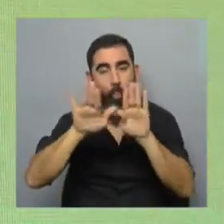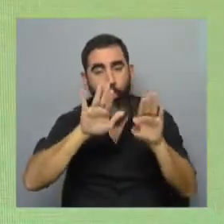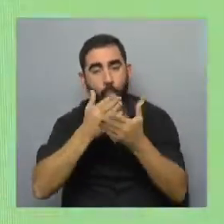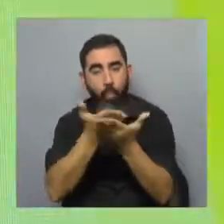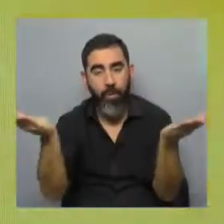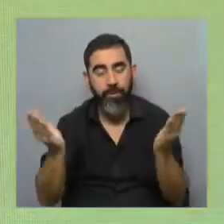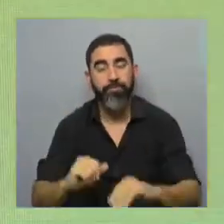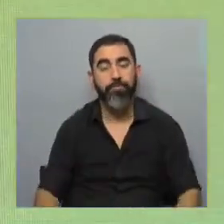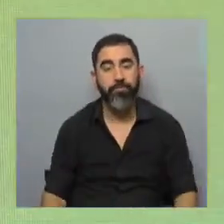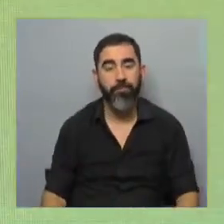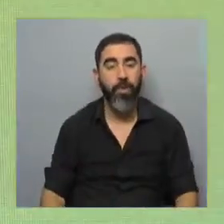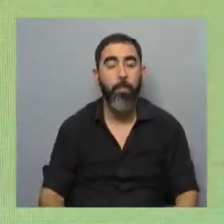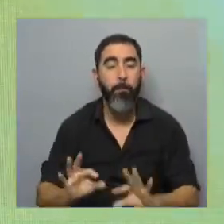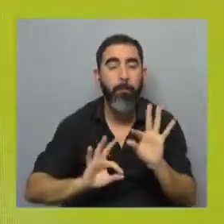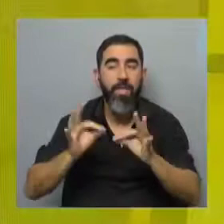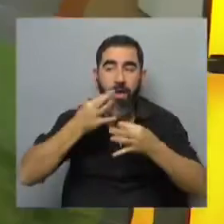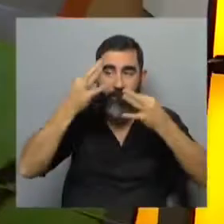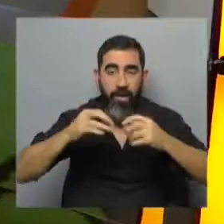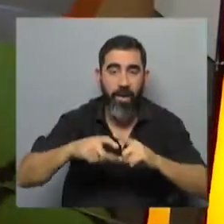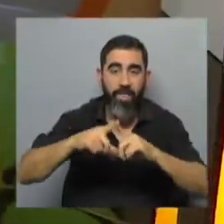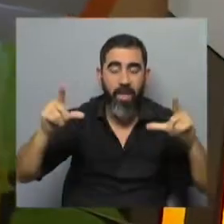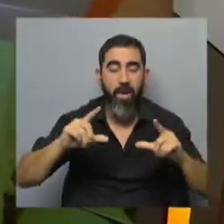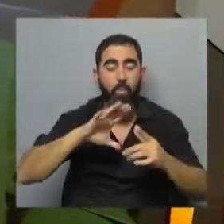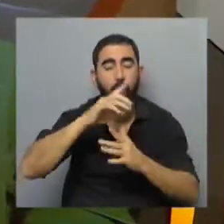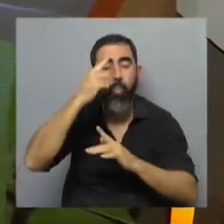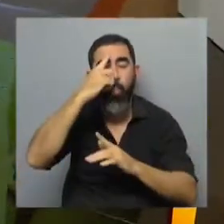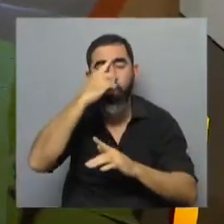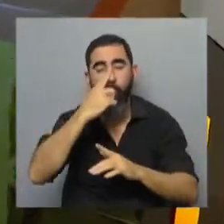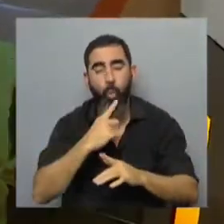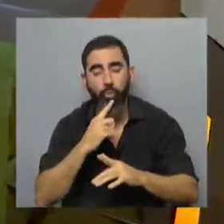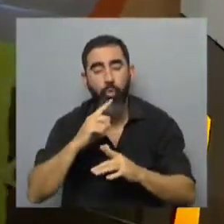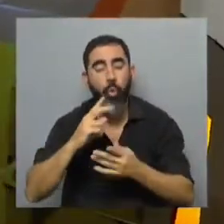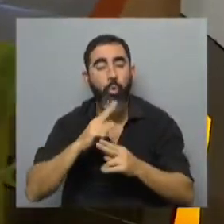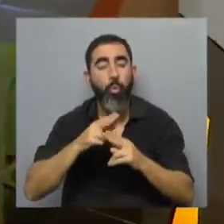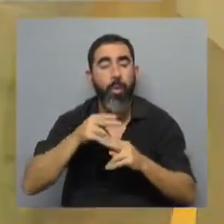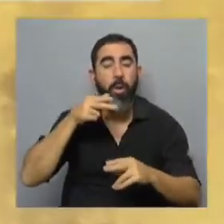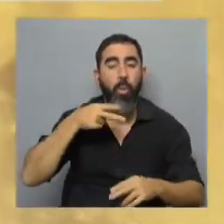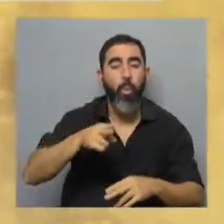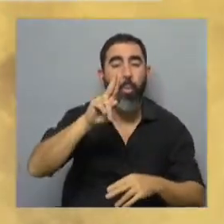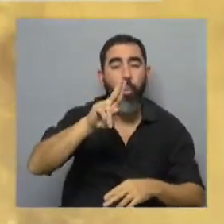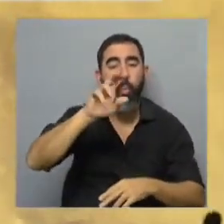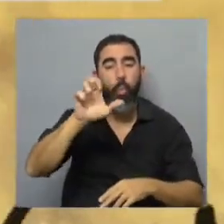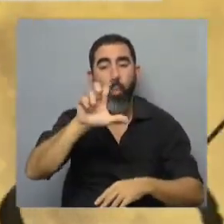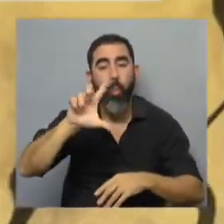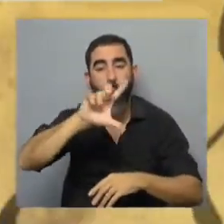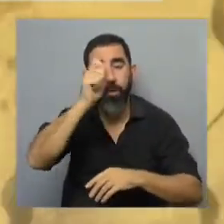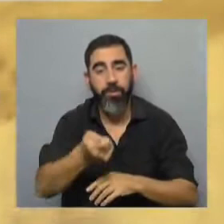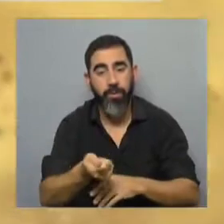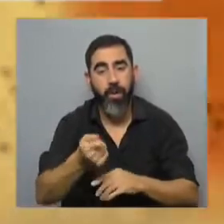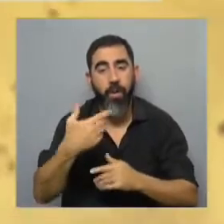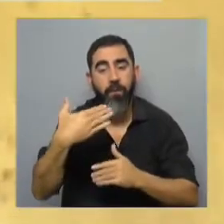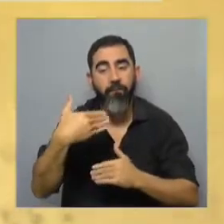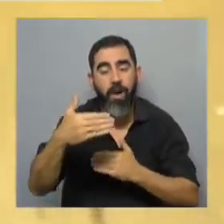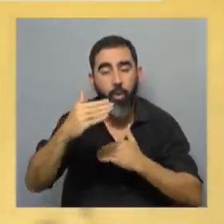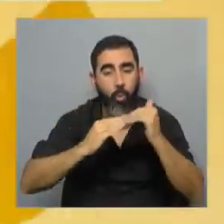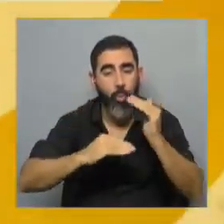planeado representarlo a tamaño real en el Museo de las Huellas, que también se está, por lo que me comentaron, se está planeando construirlo, en el lugar donde se